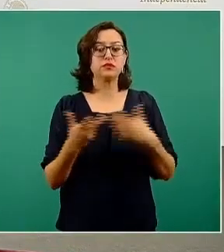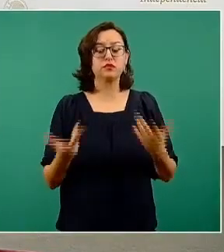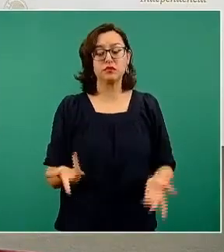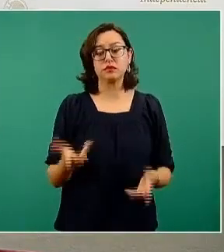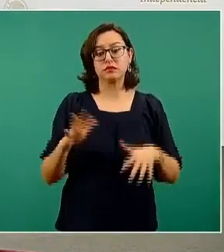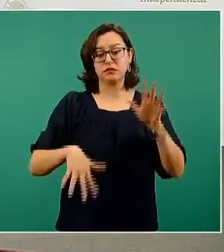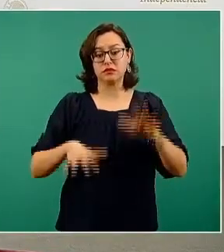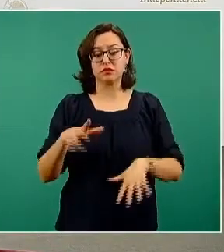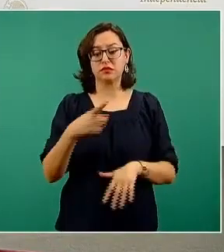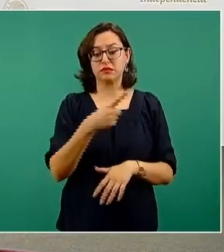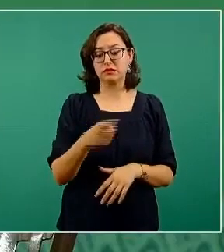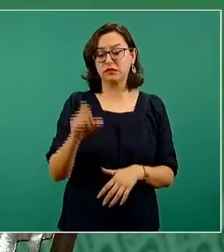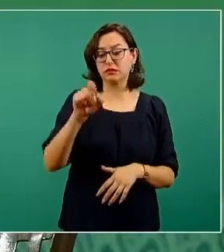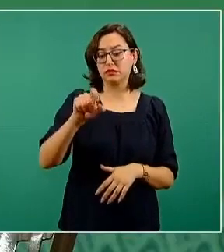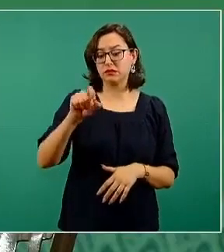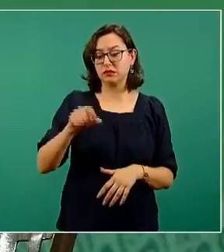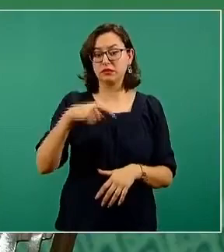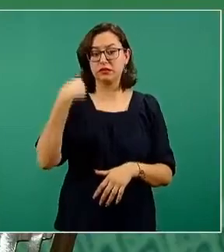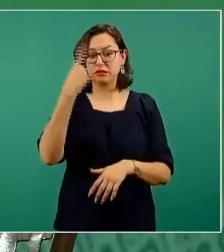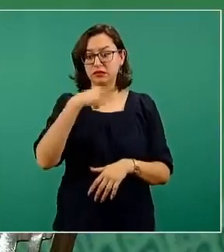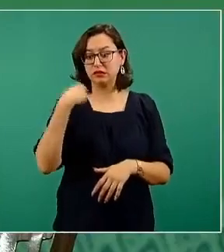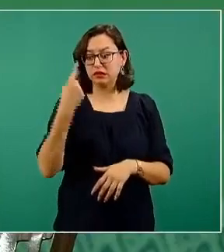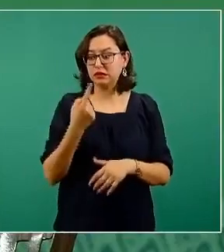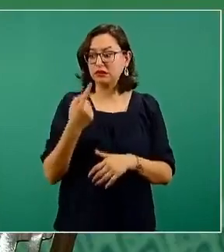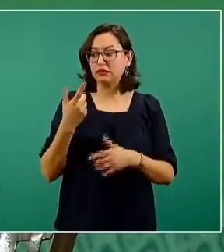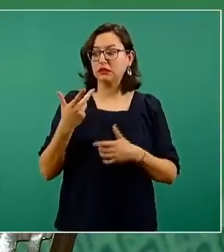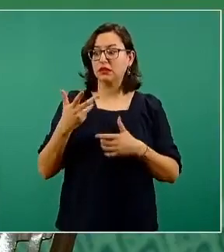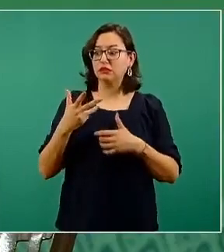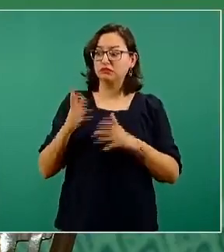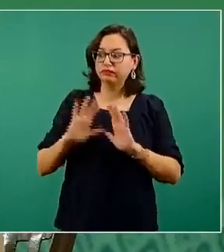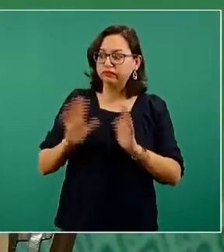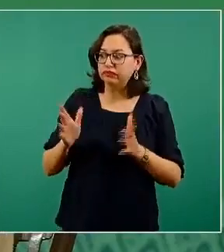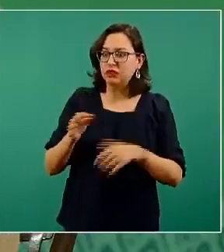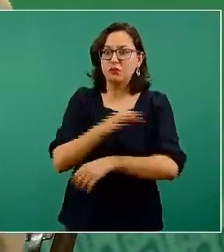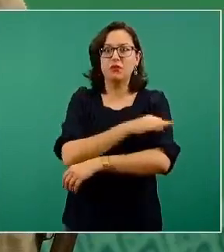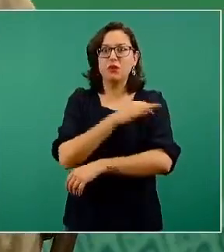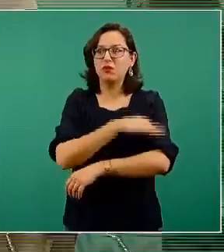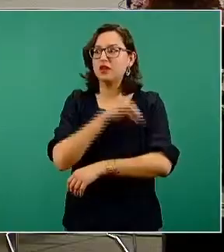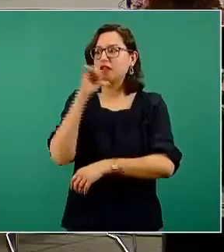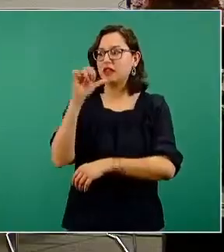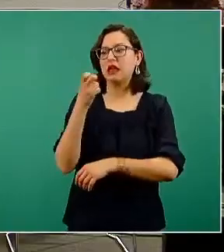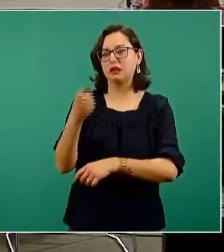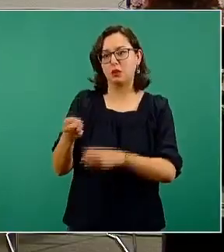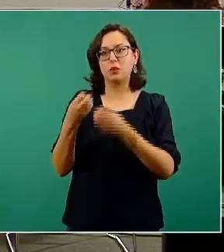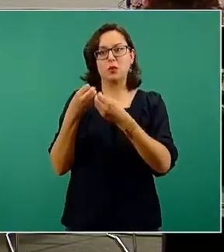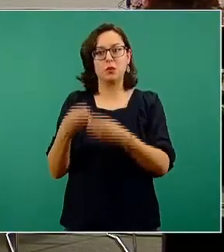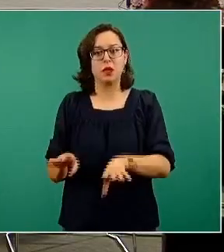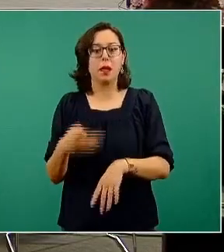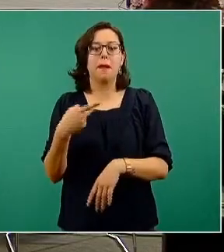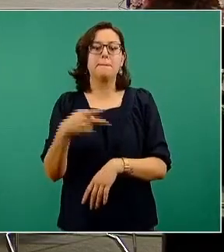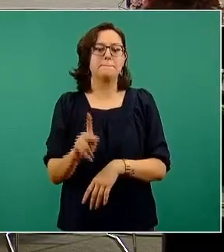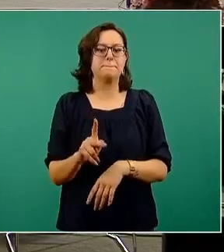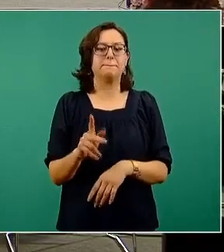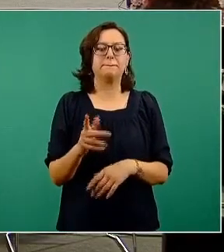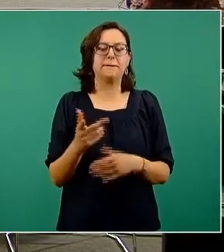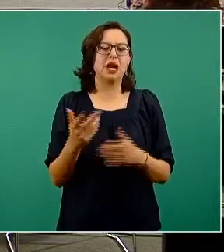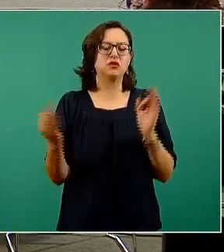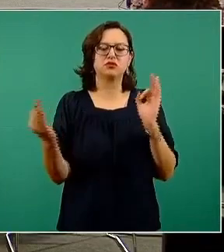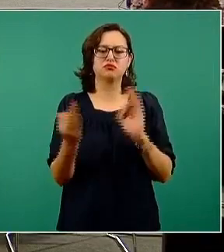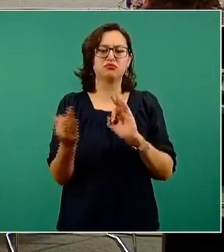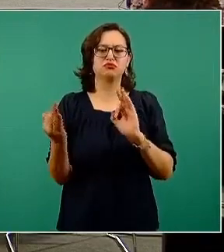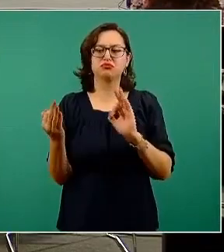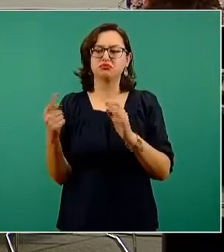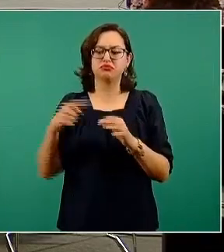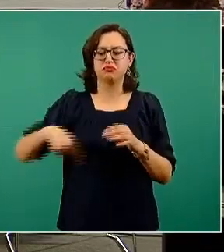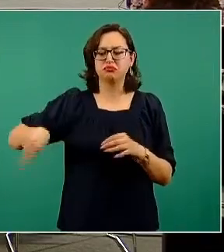final no se pueda utilizar. Sin embargo, para las brigadas móviles es mucho más fácil manejar aquellas vacunas